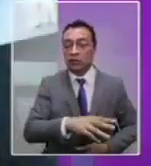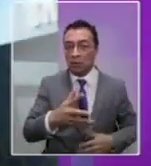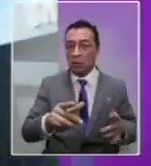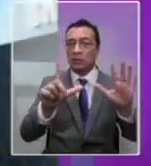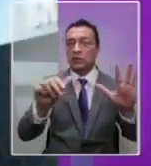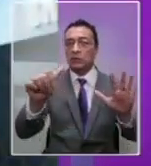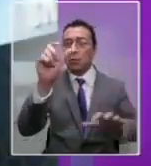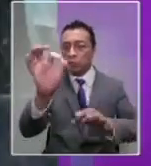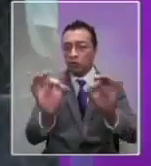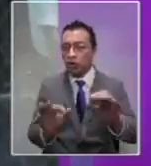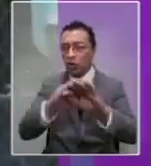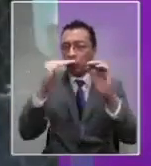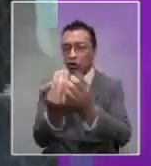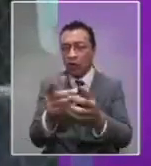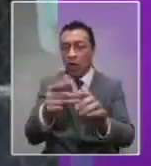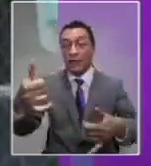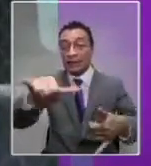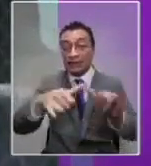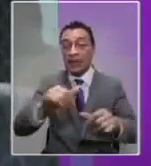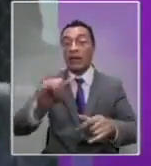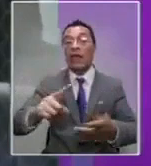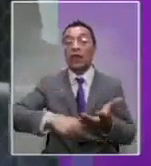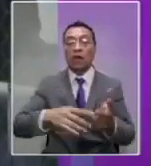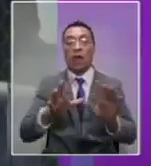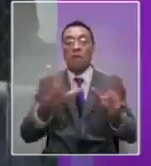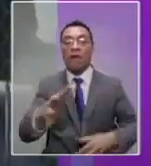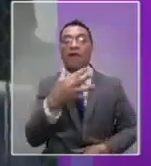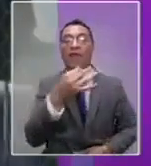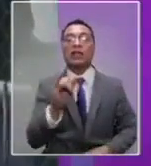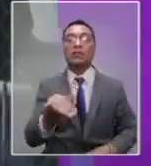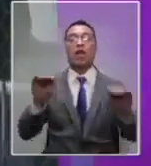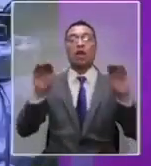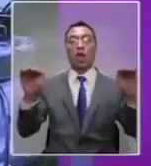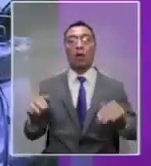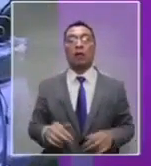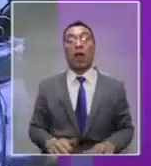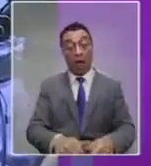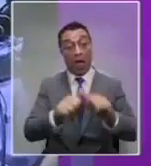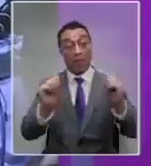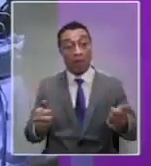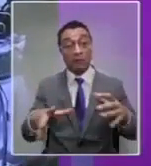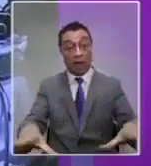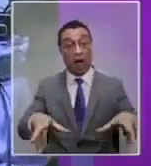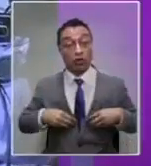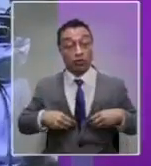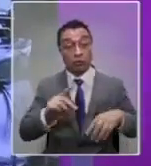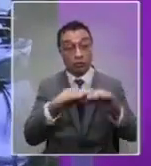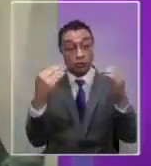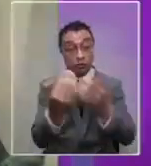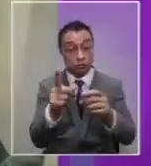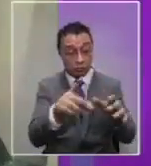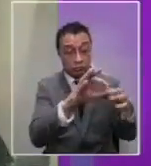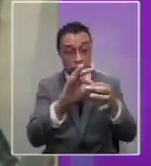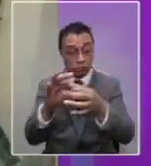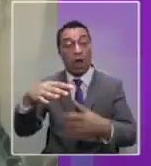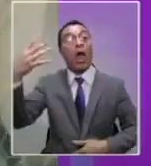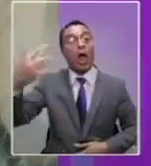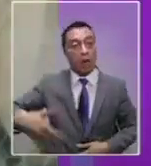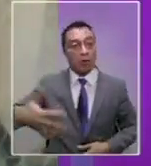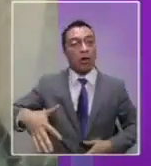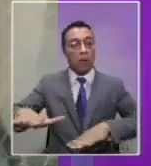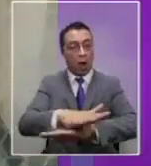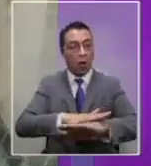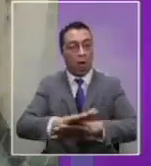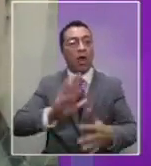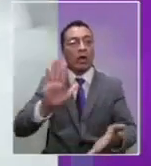chilenas entiende que la ciencia y la tecnología hacen nuestras vidas más fáciles y cómodas, además de asumir que sus alcances son relevantes